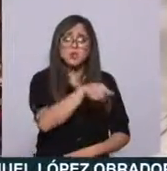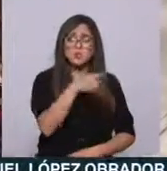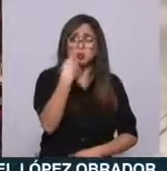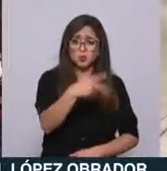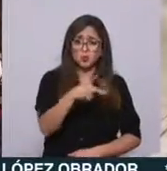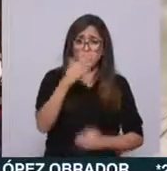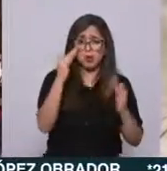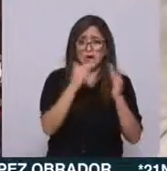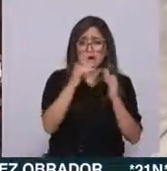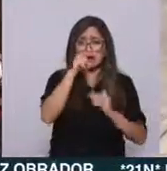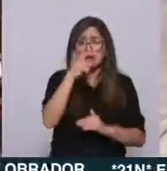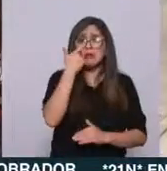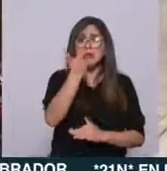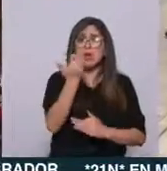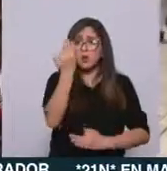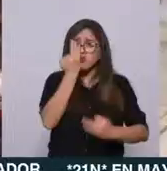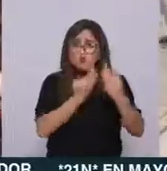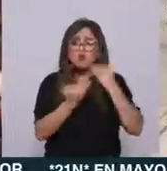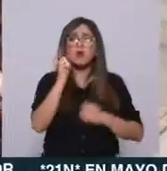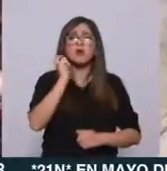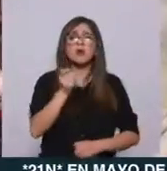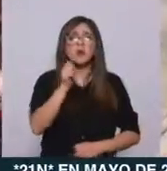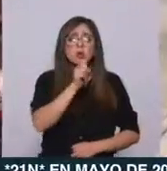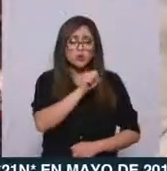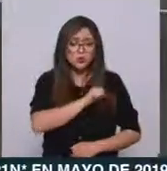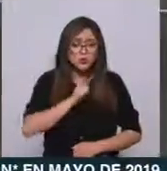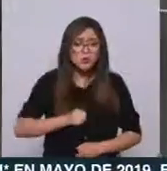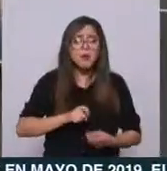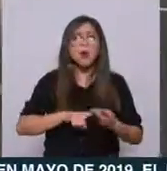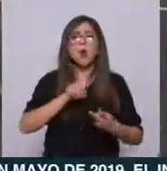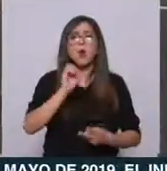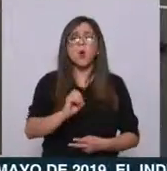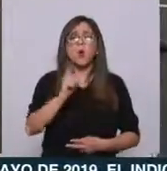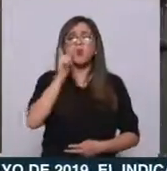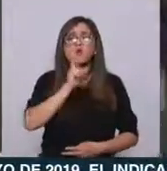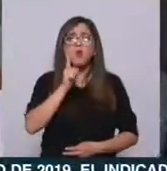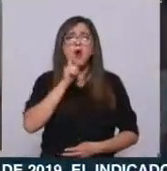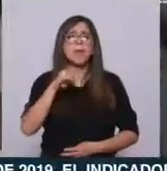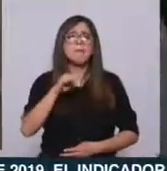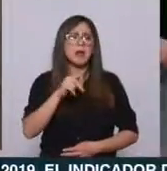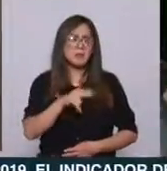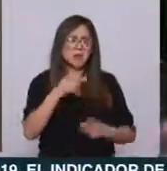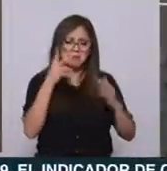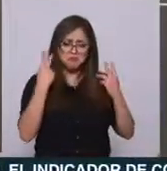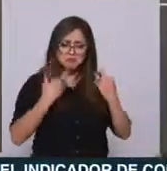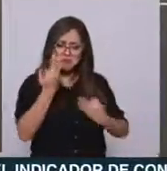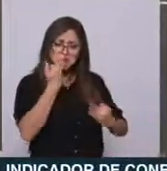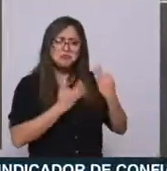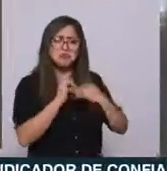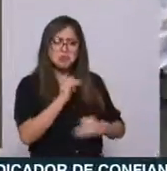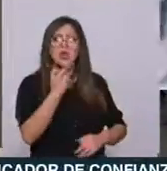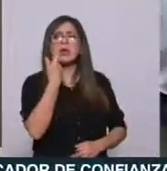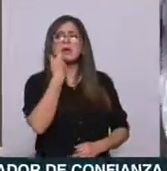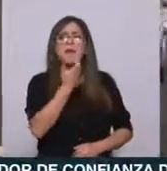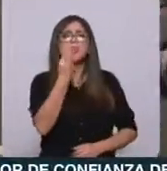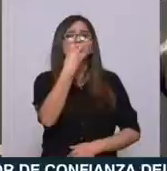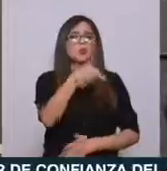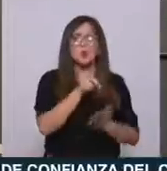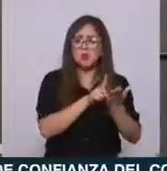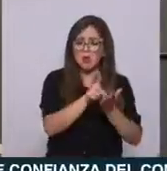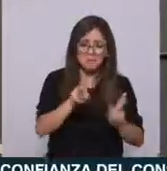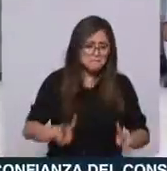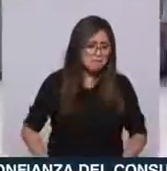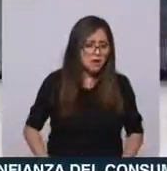hijo o de Superman y a su niña de la Mujer Maravilla, está en todo su derecho. Si le quiere poner pantalón o falda, está en todo su